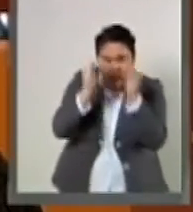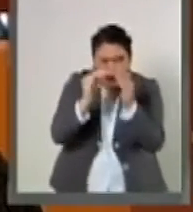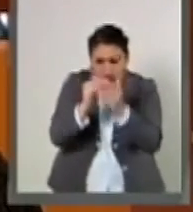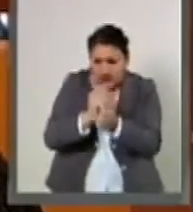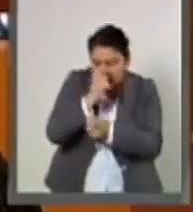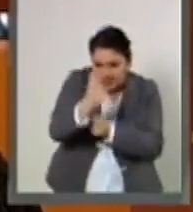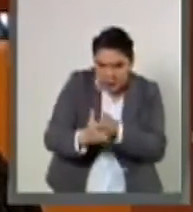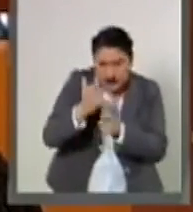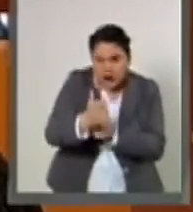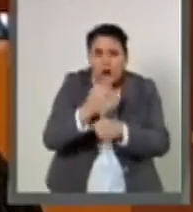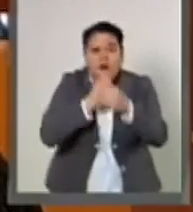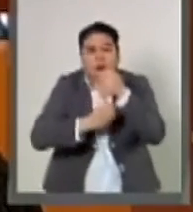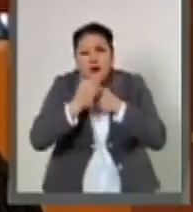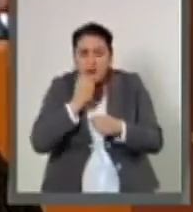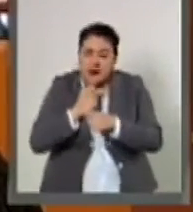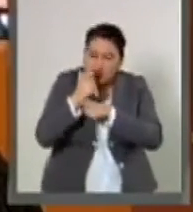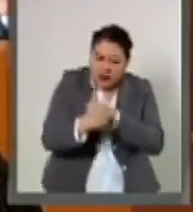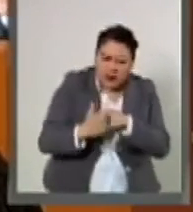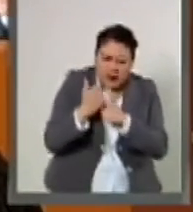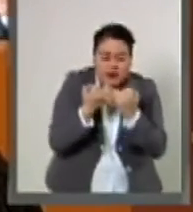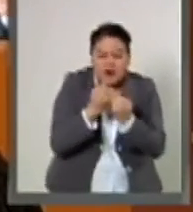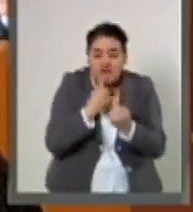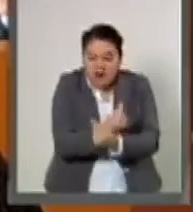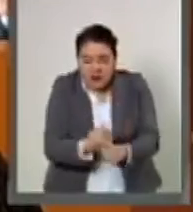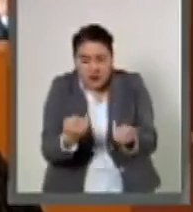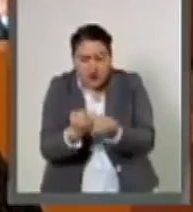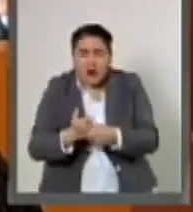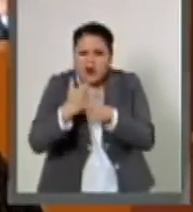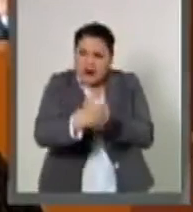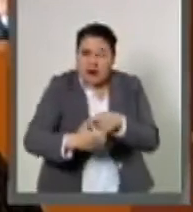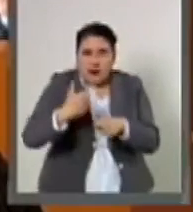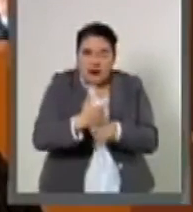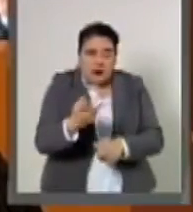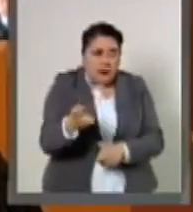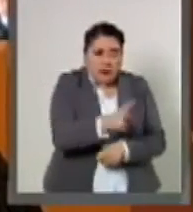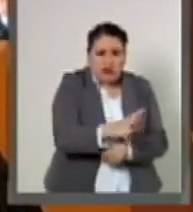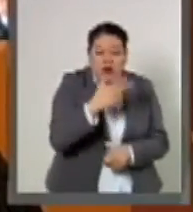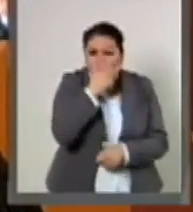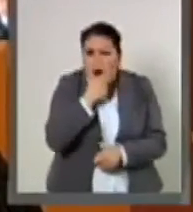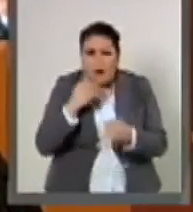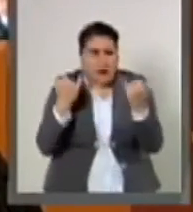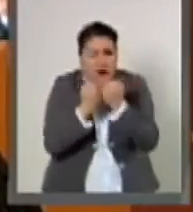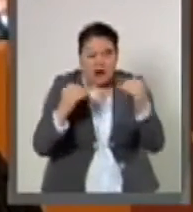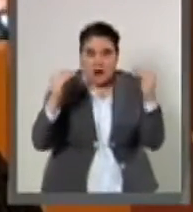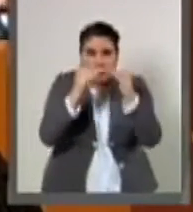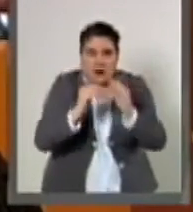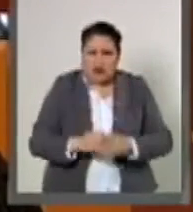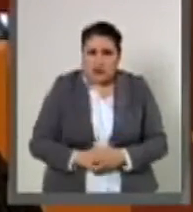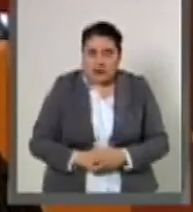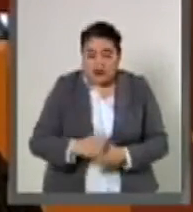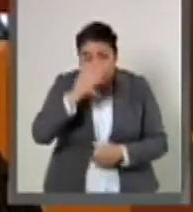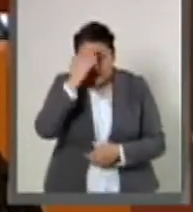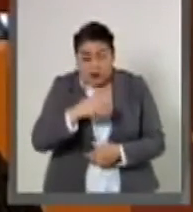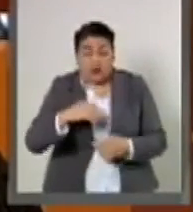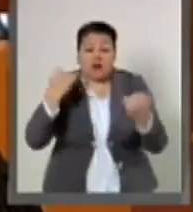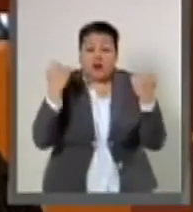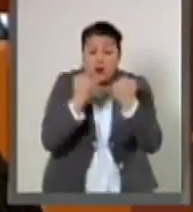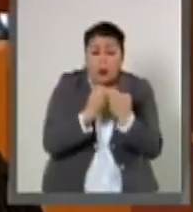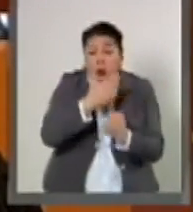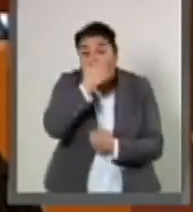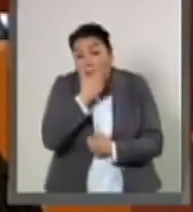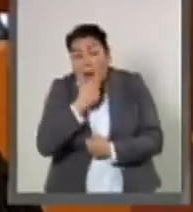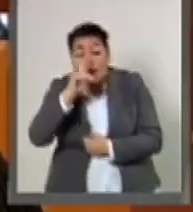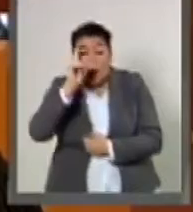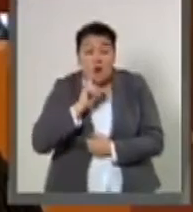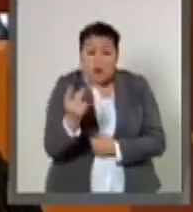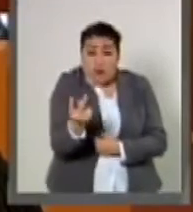su alimentación y a la de sus hijos. Como puede observarse, los derechos y obligaciones impuestas